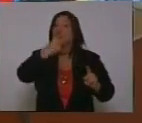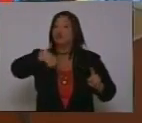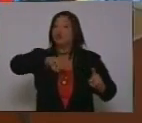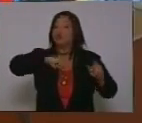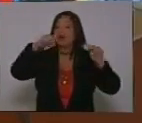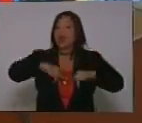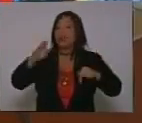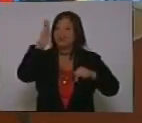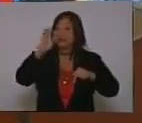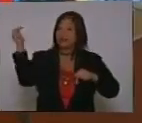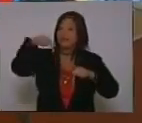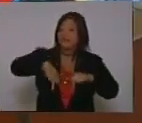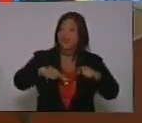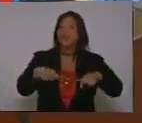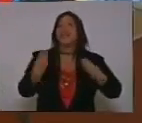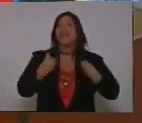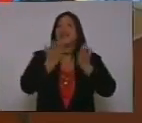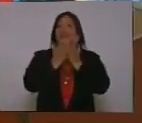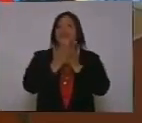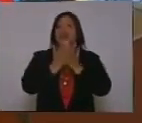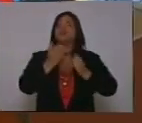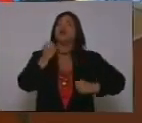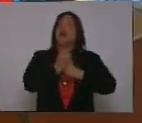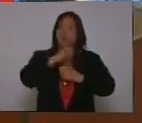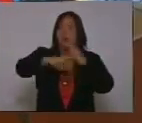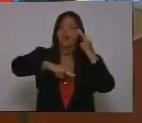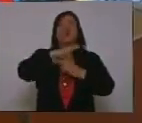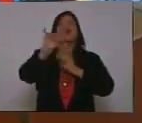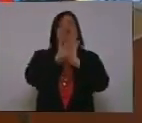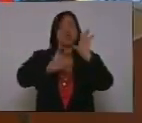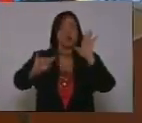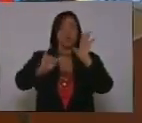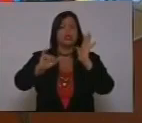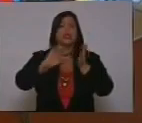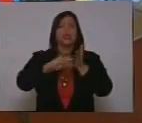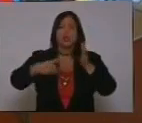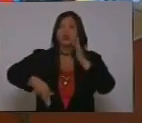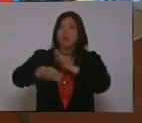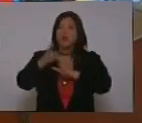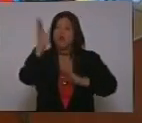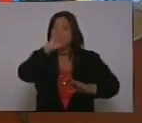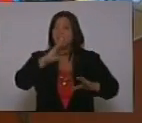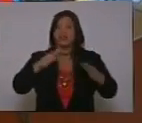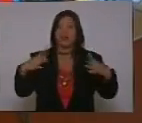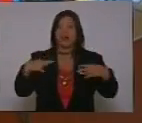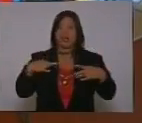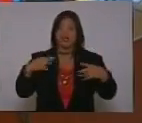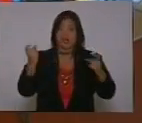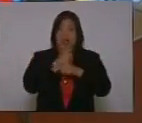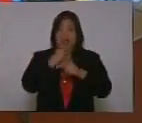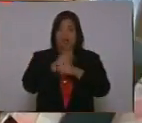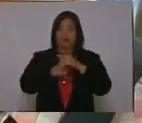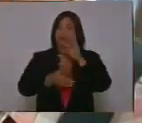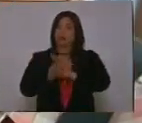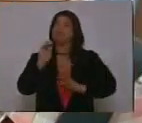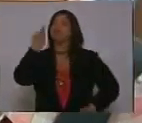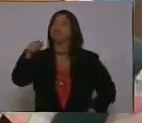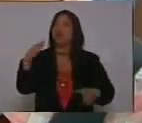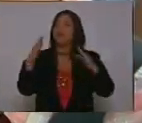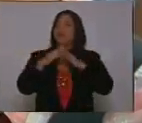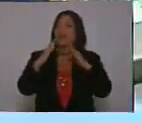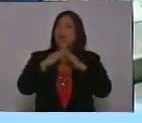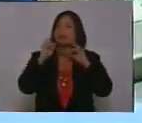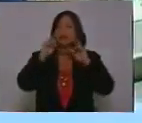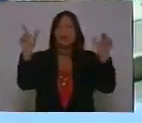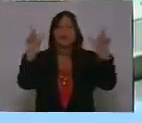en Venezuela y estamos a favor de la constituyente. Yo fui a Brasil a hora de vacaciones en agosto y llegué en mi casa y miré